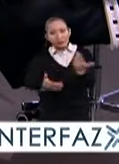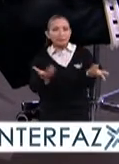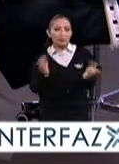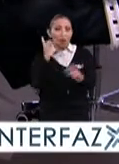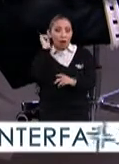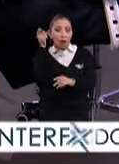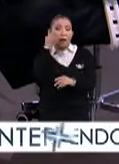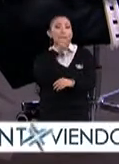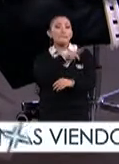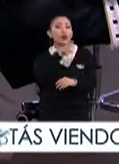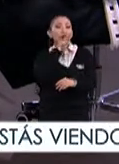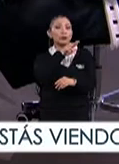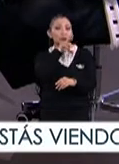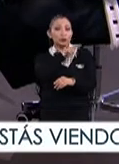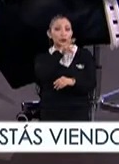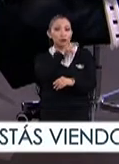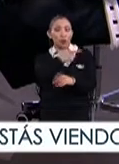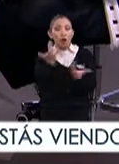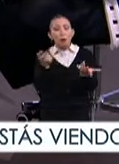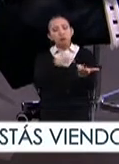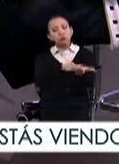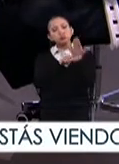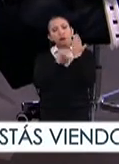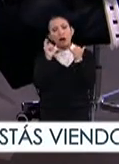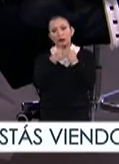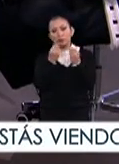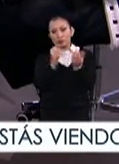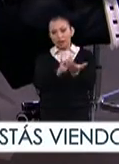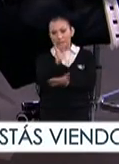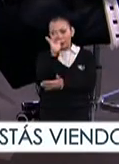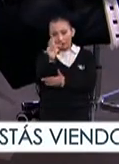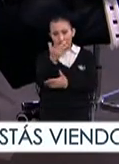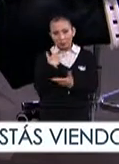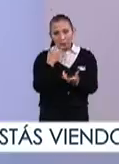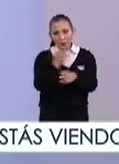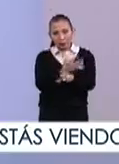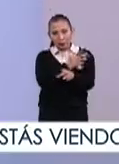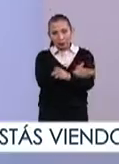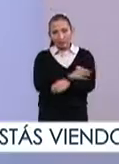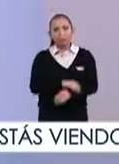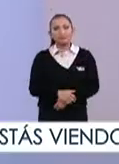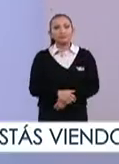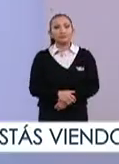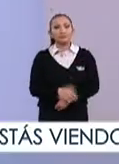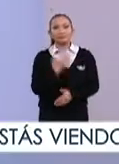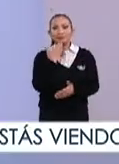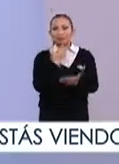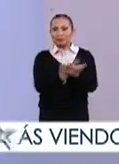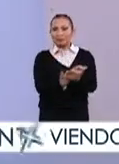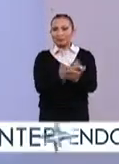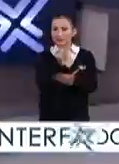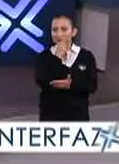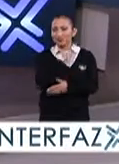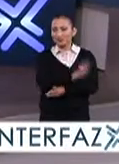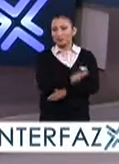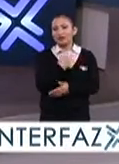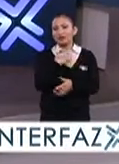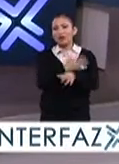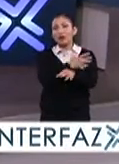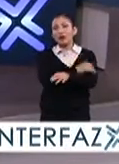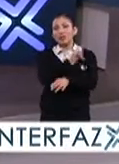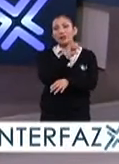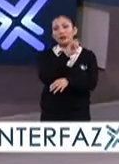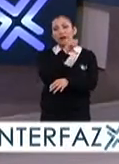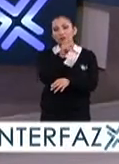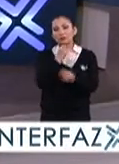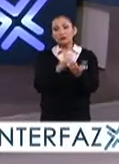bueno, esperamos que muy pronto nos puedan mostrar algo. Muchísimas gracias. Muchísimas gracias por estar con nosotros. Thank you very much. Y gracias por habernos acompañado en